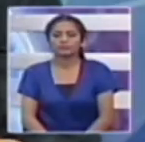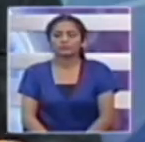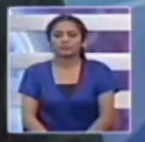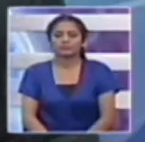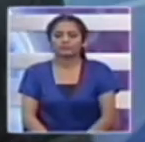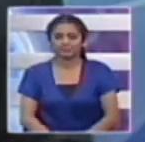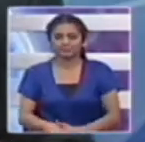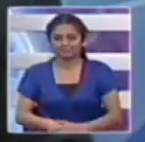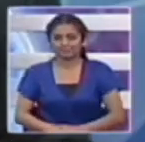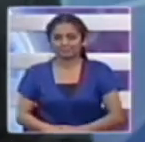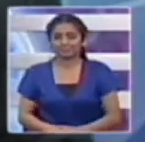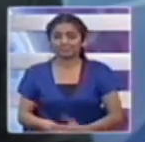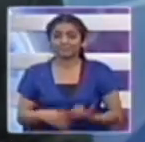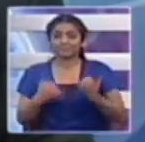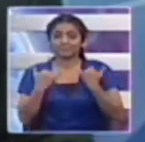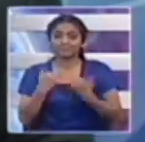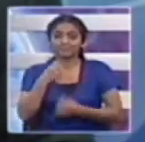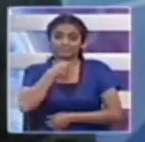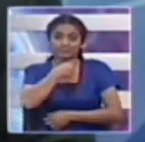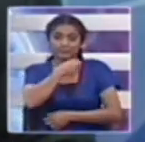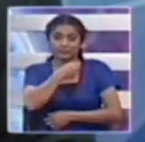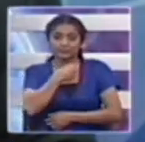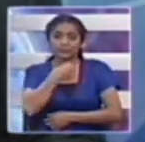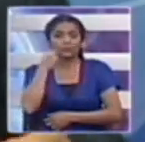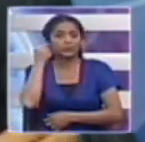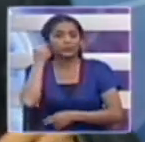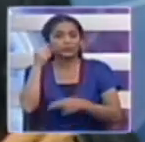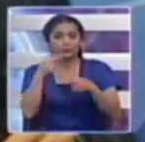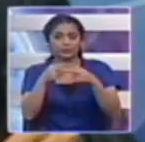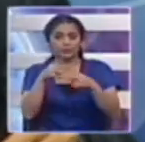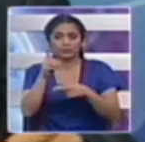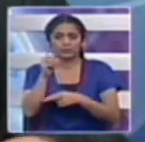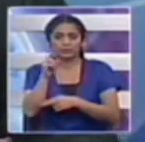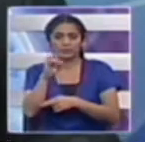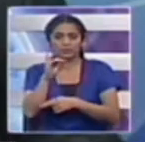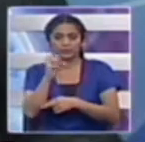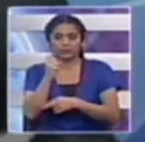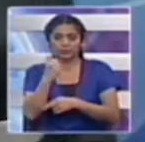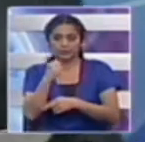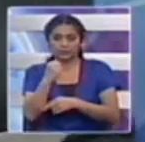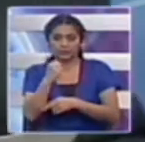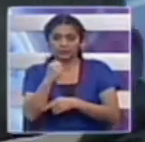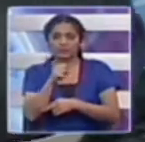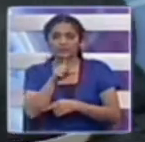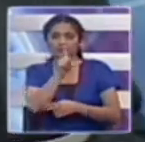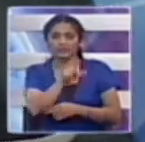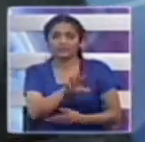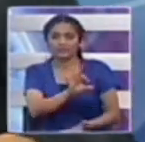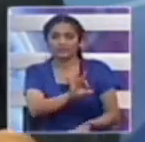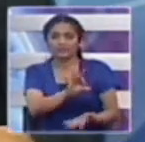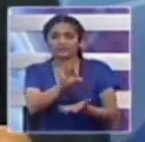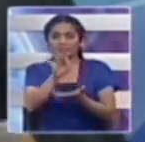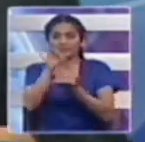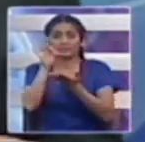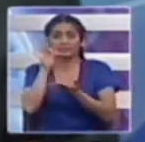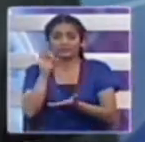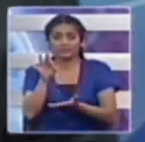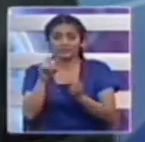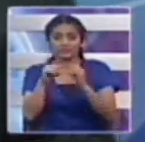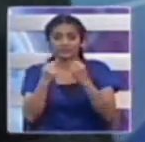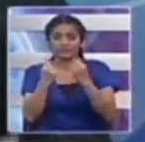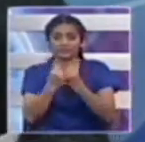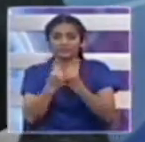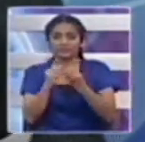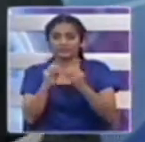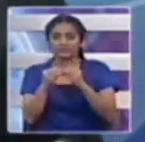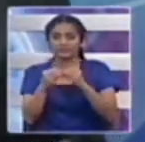Amigos televidentes, está con nosotros la socióloga Doris Solís, secretaria ejecutiva de Alianza País y además candidata a la Asamblea por la provincia